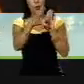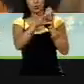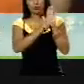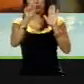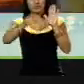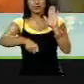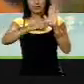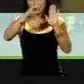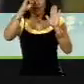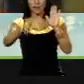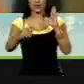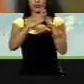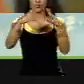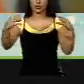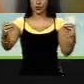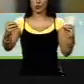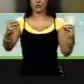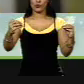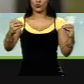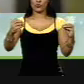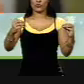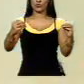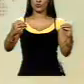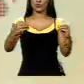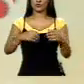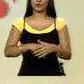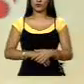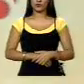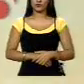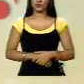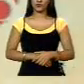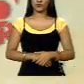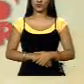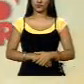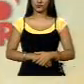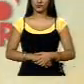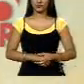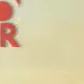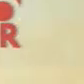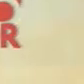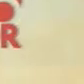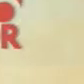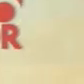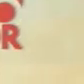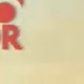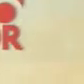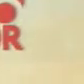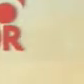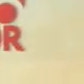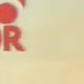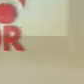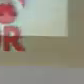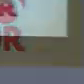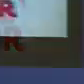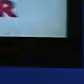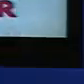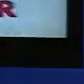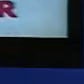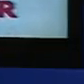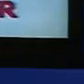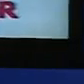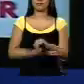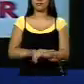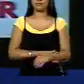historia verdadera, y segundo, la muestra tecnológica, sobre todo el indígena. Allí